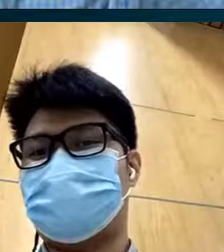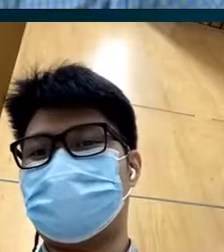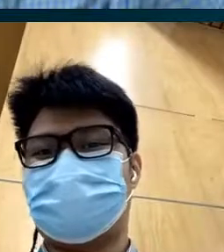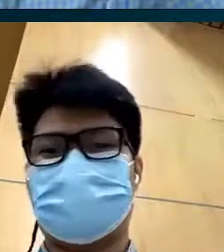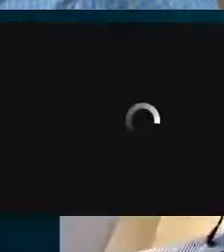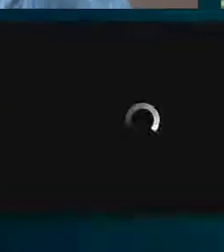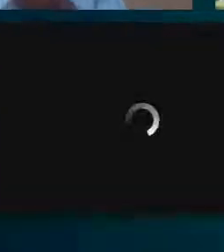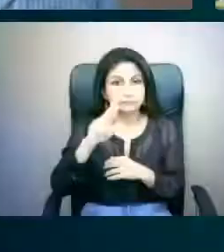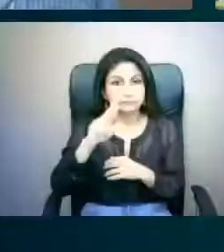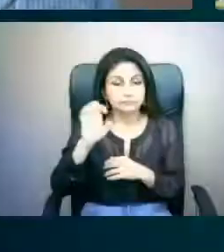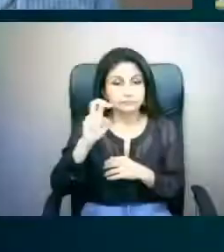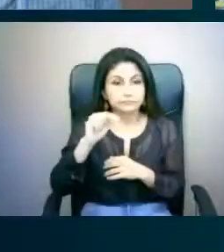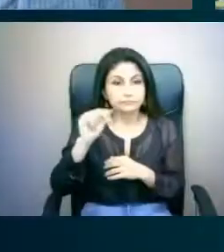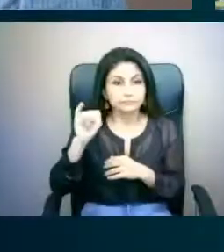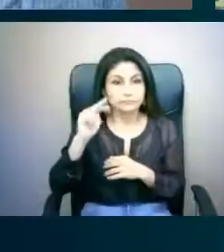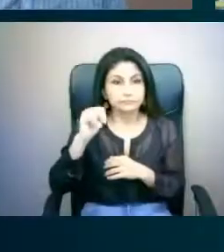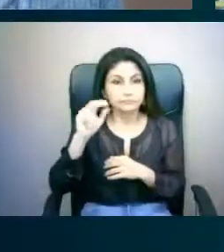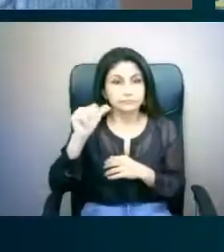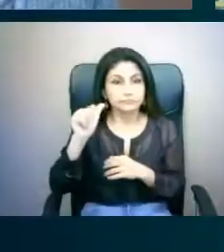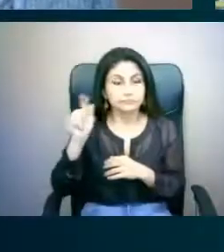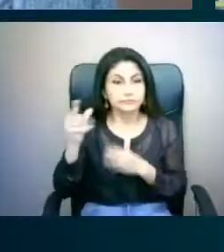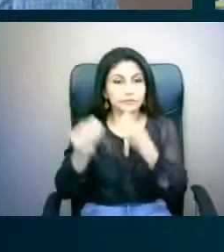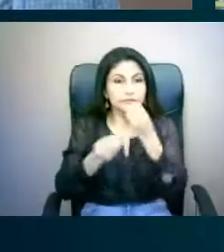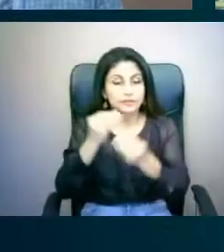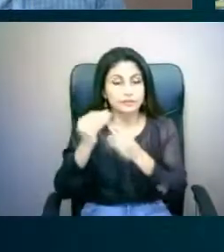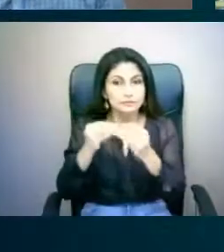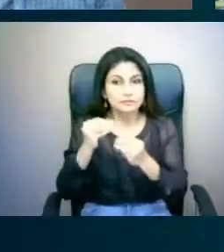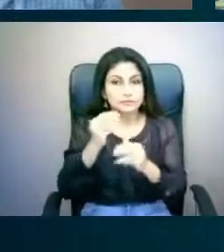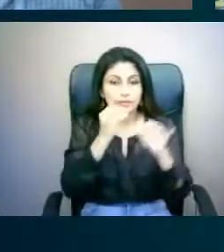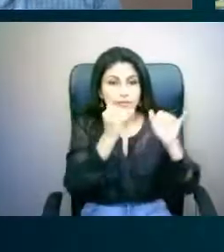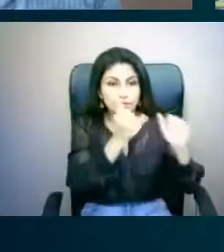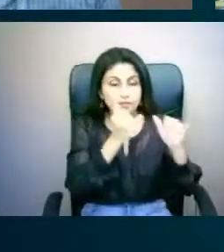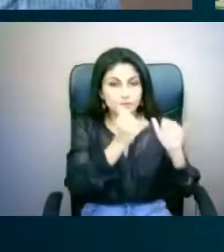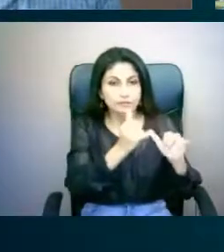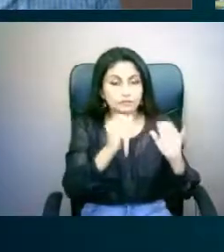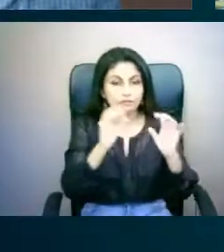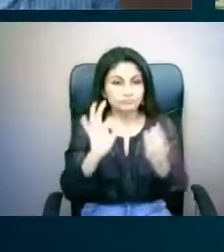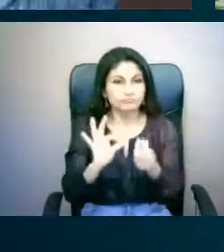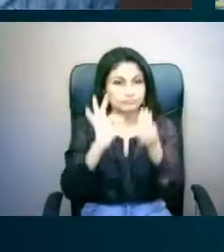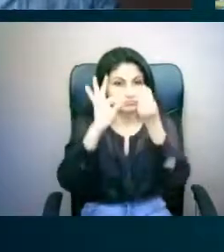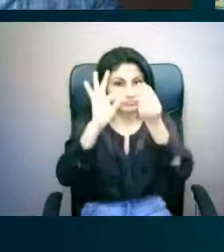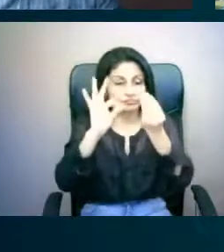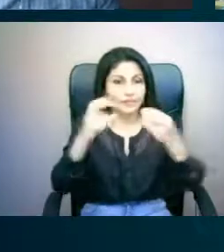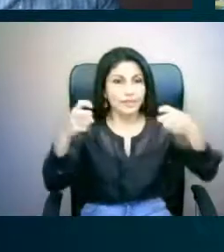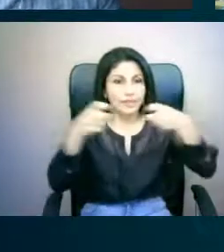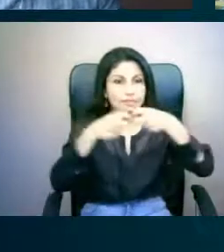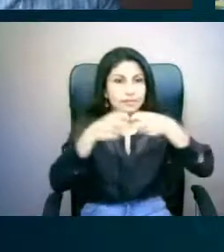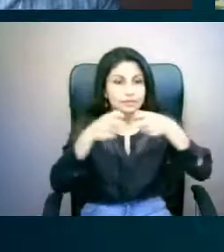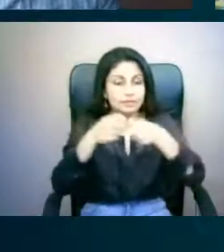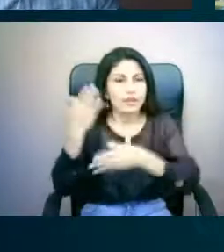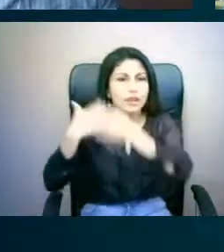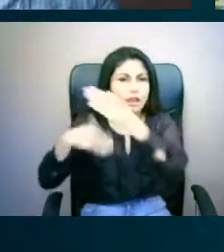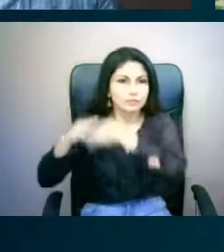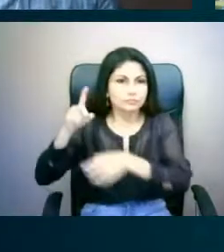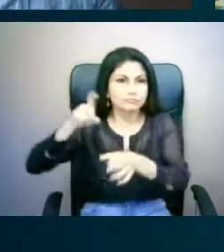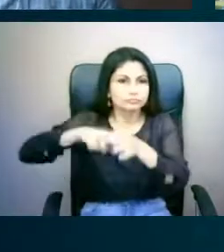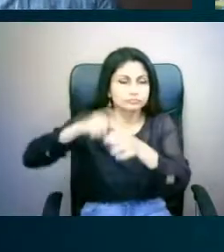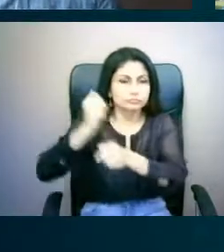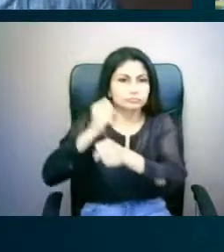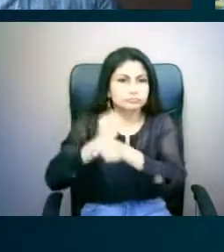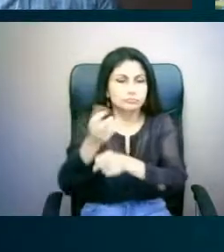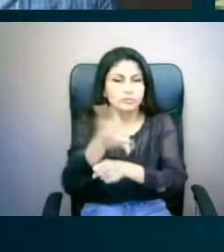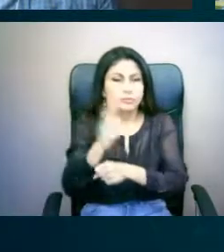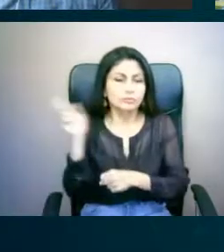Como ingeniera de calidad de la energía, ella ha trabajado en la organización por aproximadamente 5 años.